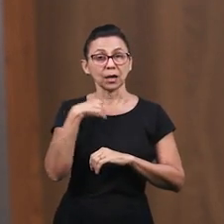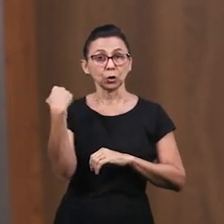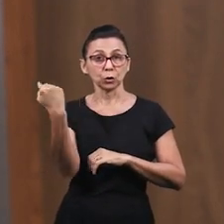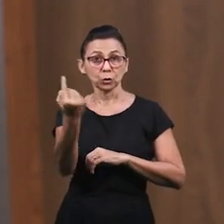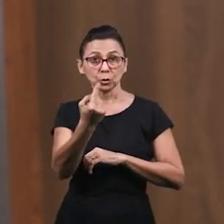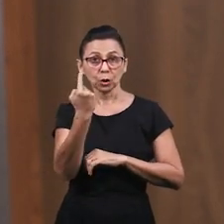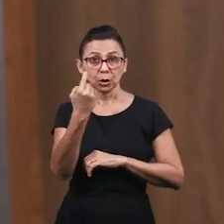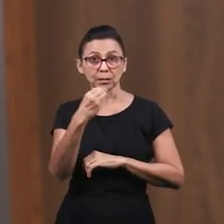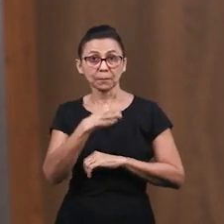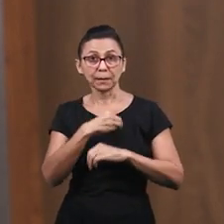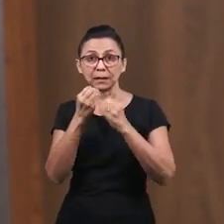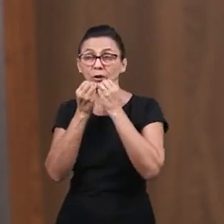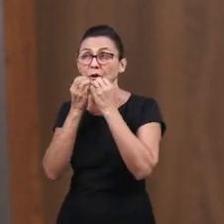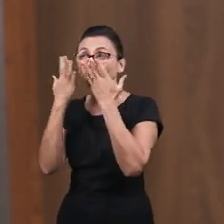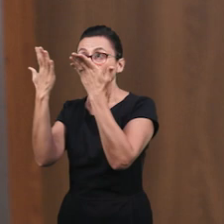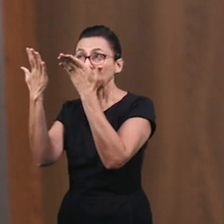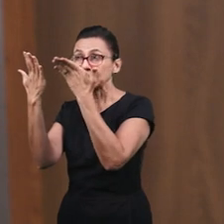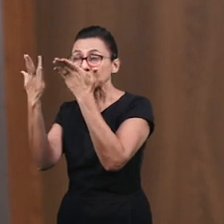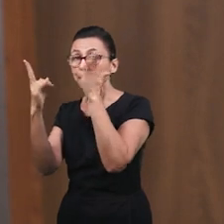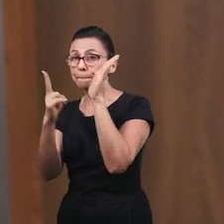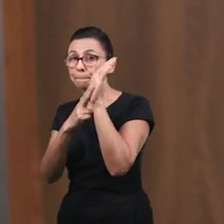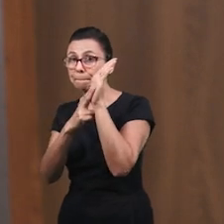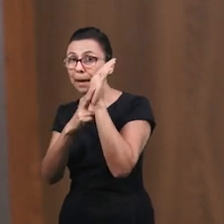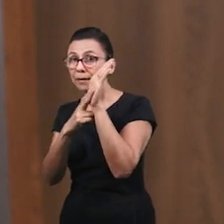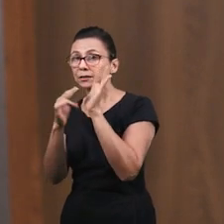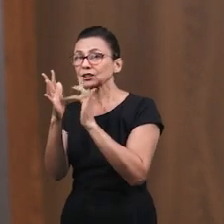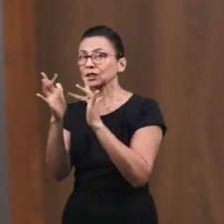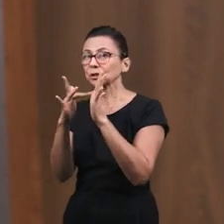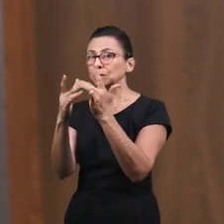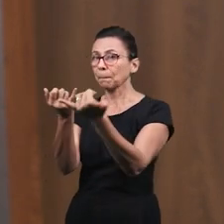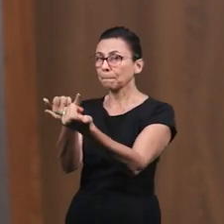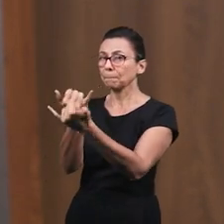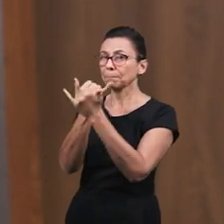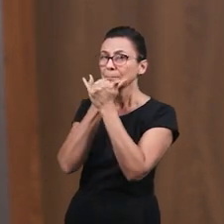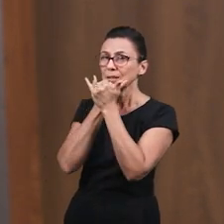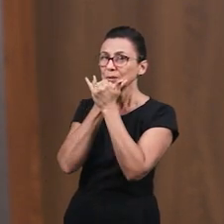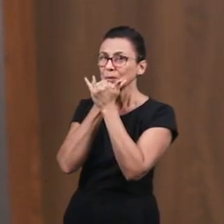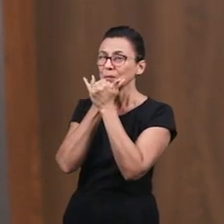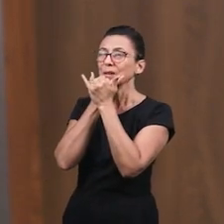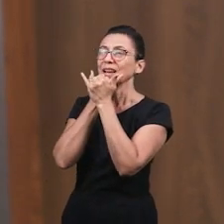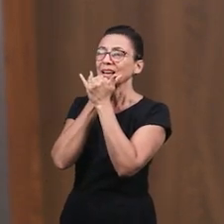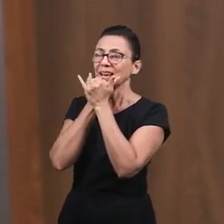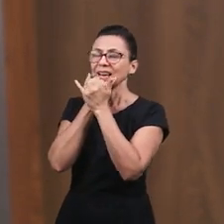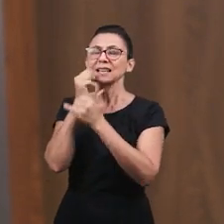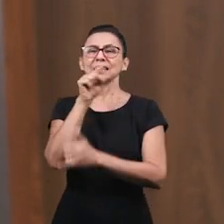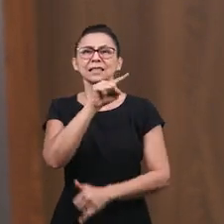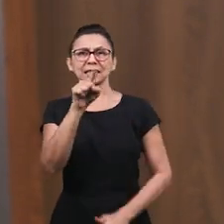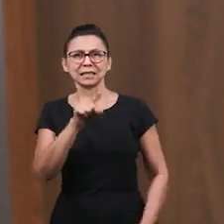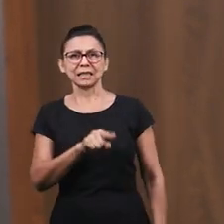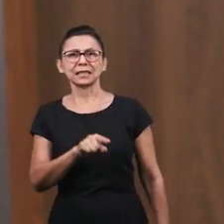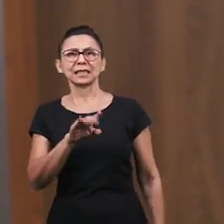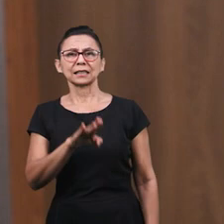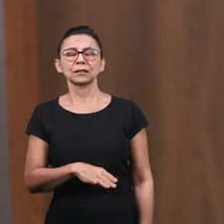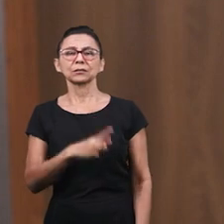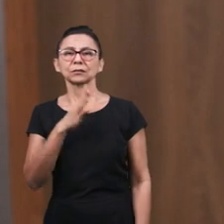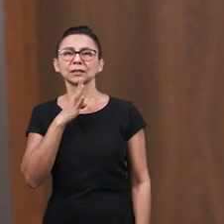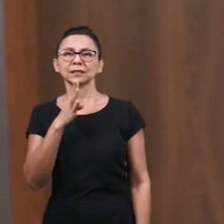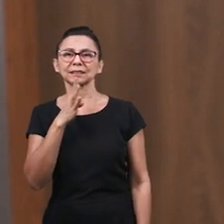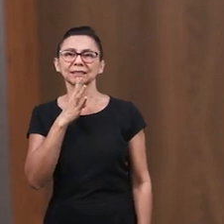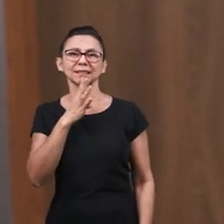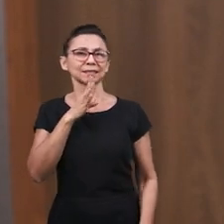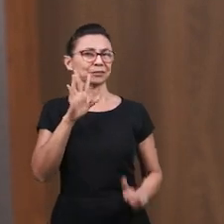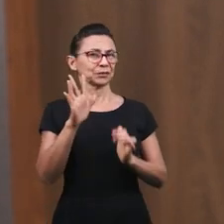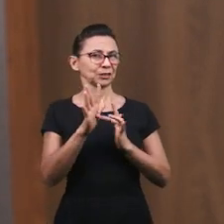para perdonar. Zaqueo conoció a aquel que era perdonador, aquel que podía darle